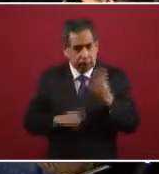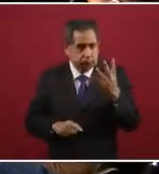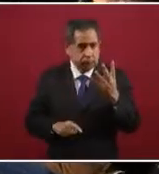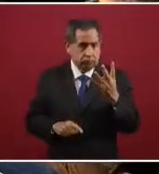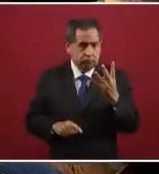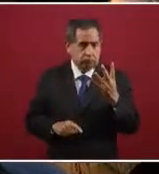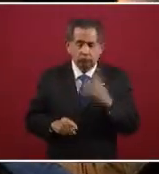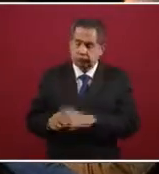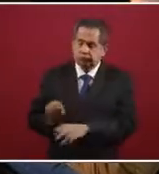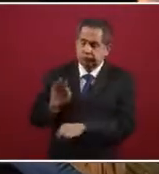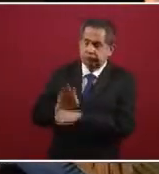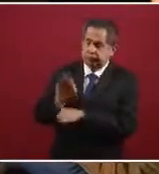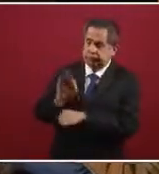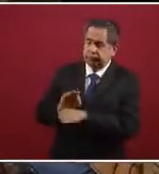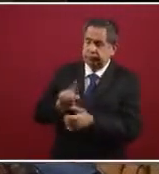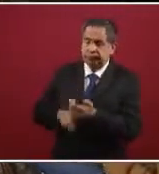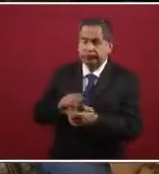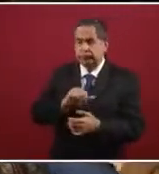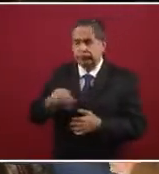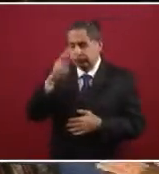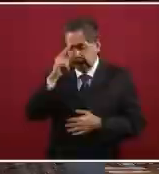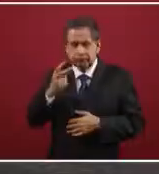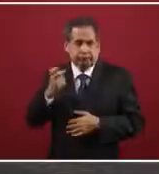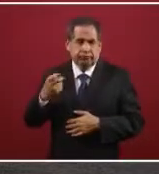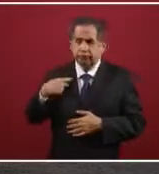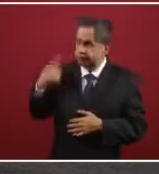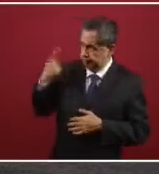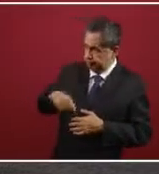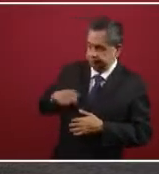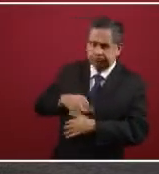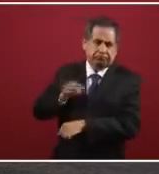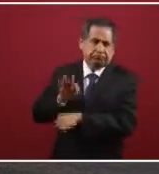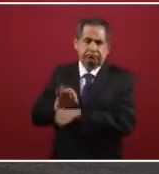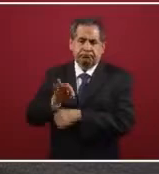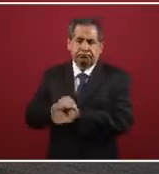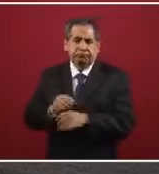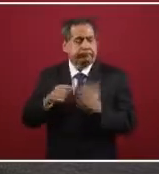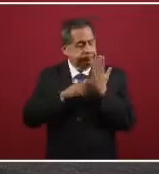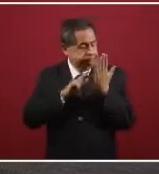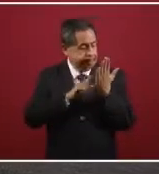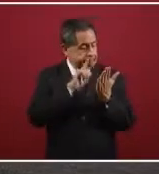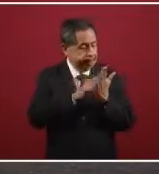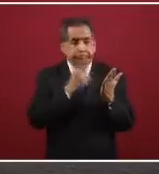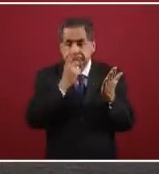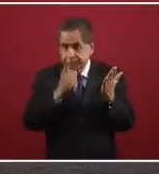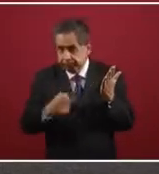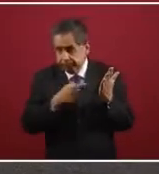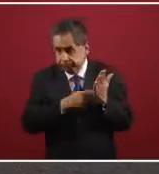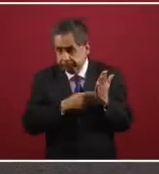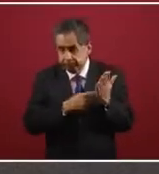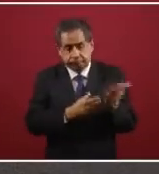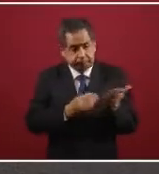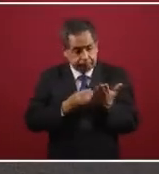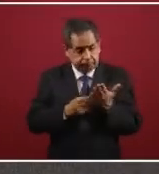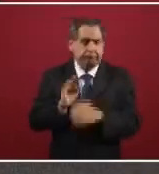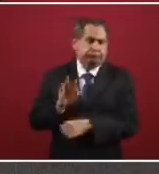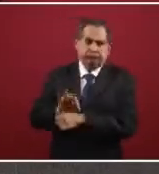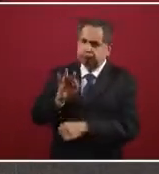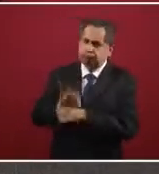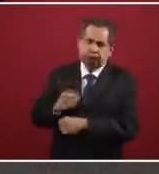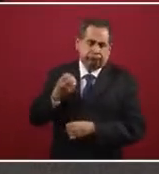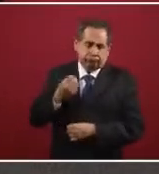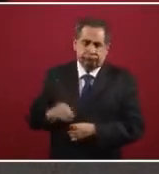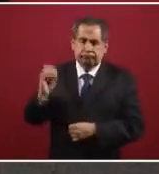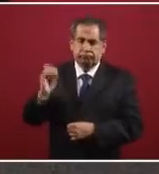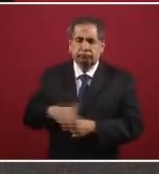Vamos a defender a nuestros connacionales, esa es la instrucción que tenemos, de acuerdo a lo que la ley nos permite y nos da, todos los instrumentos que la ley nos da.